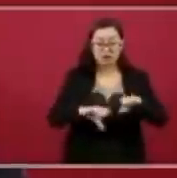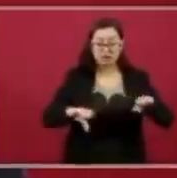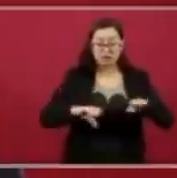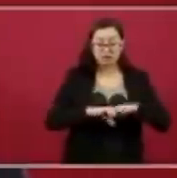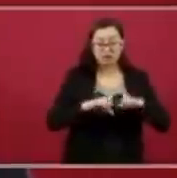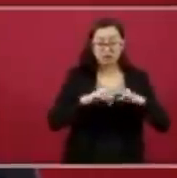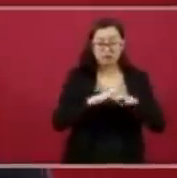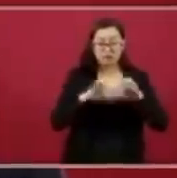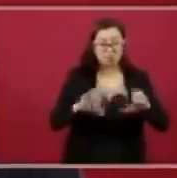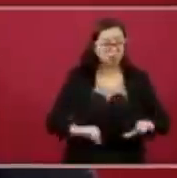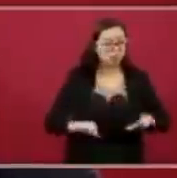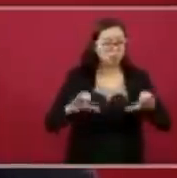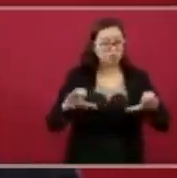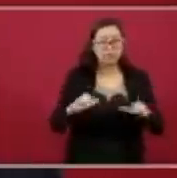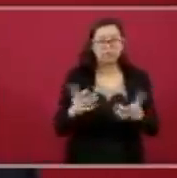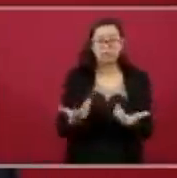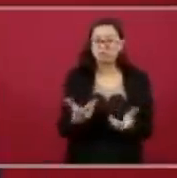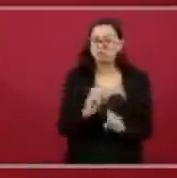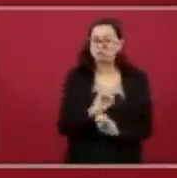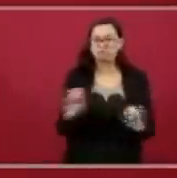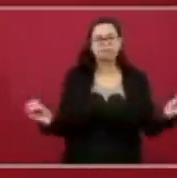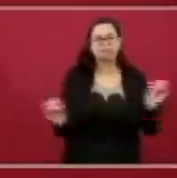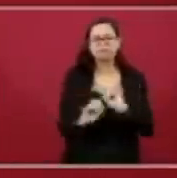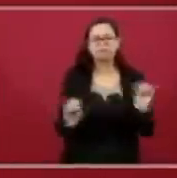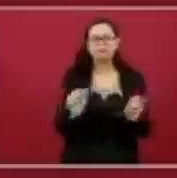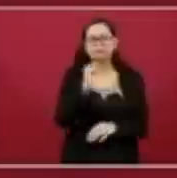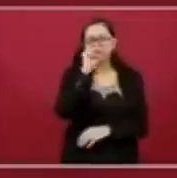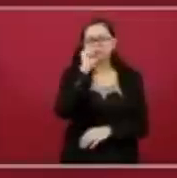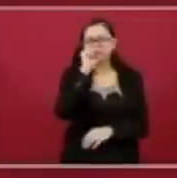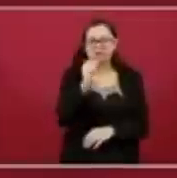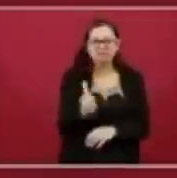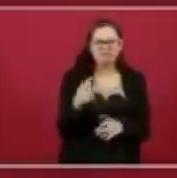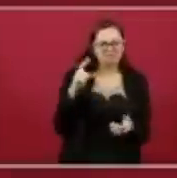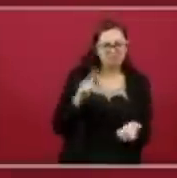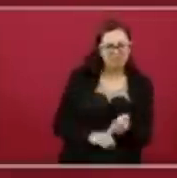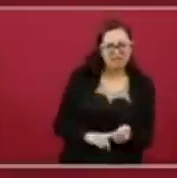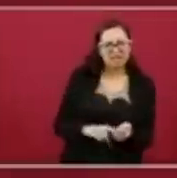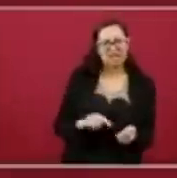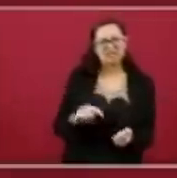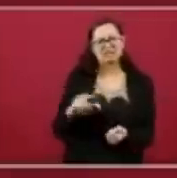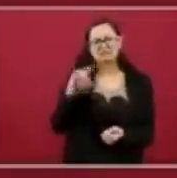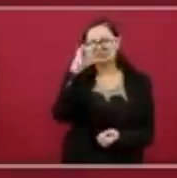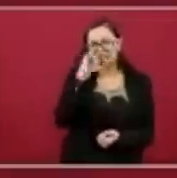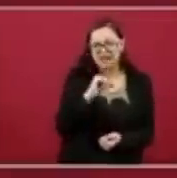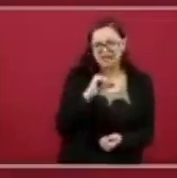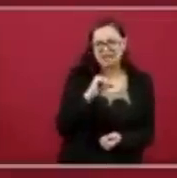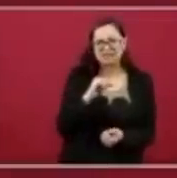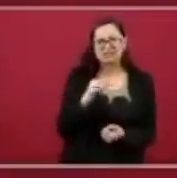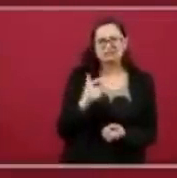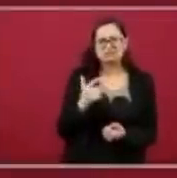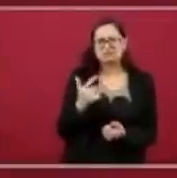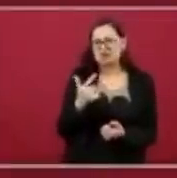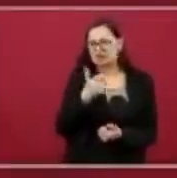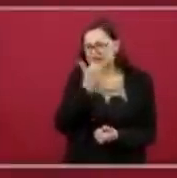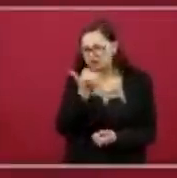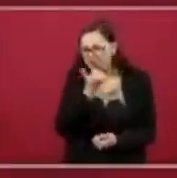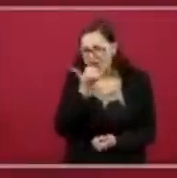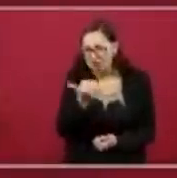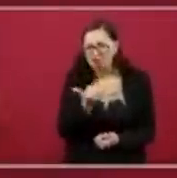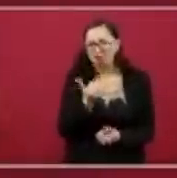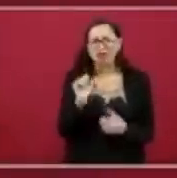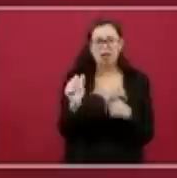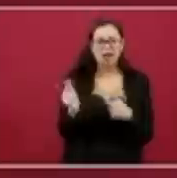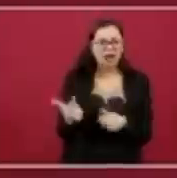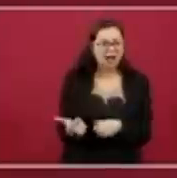ningún informe sobre posibles irregularidades, omisiones, ¿sí?, o errores